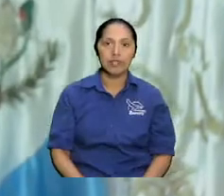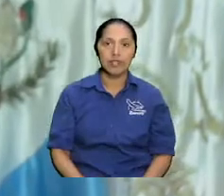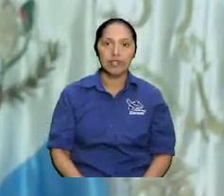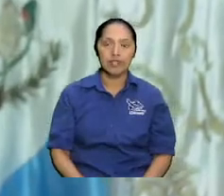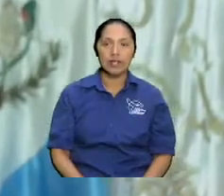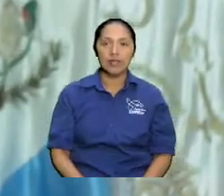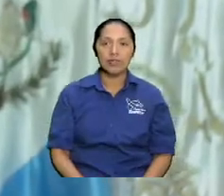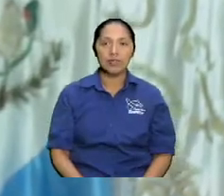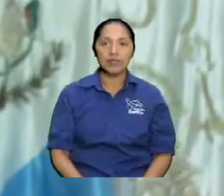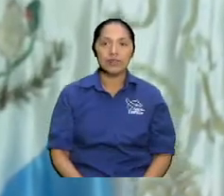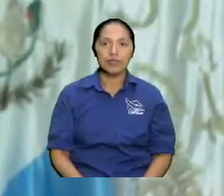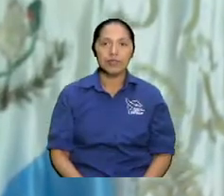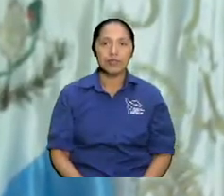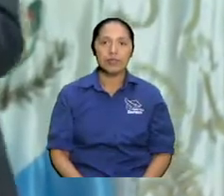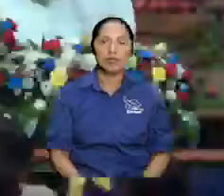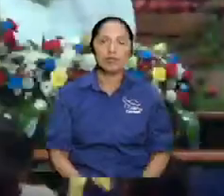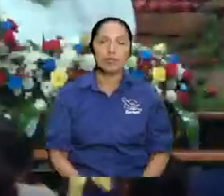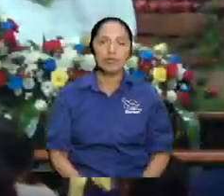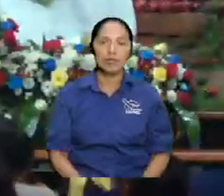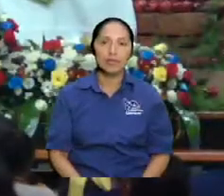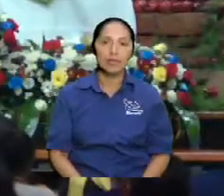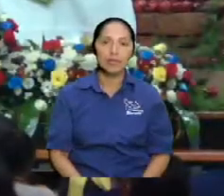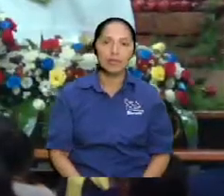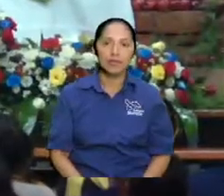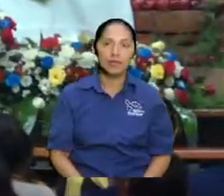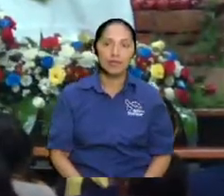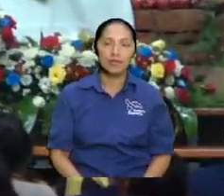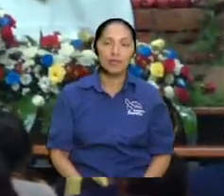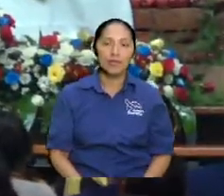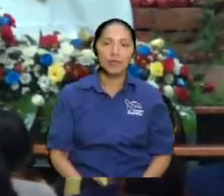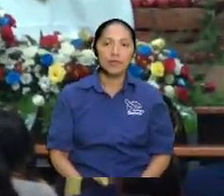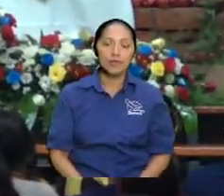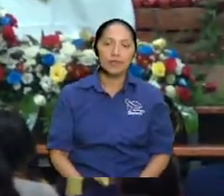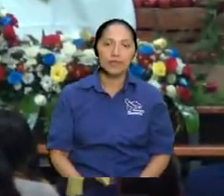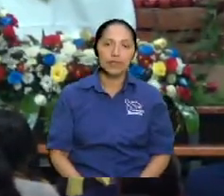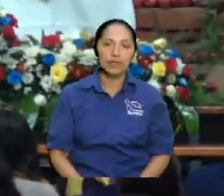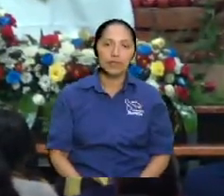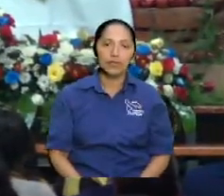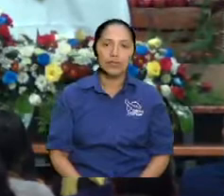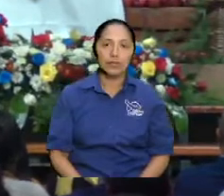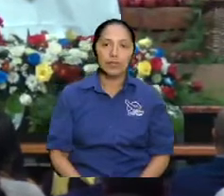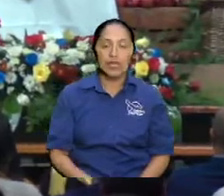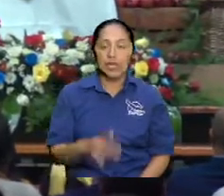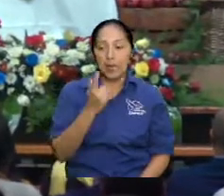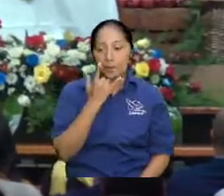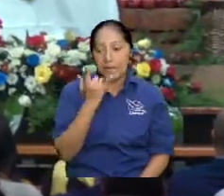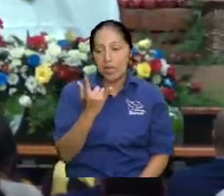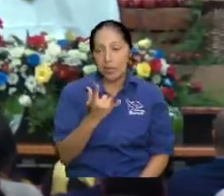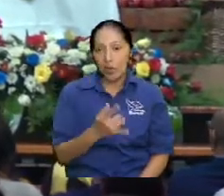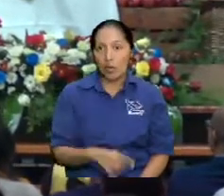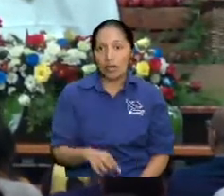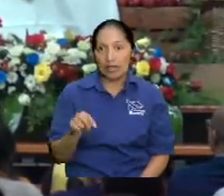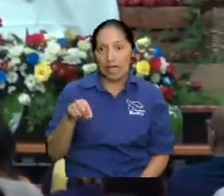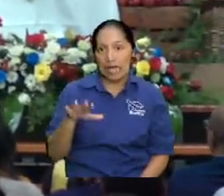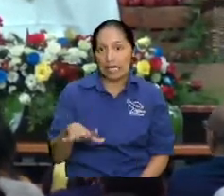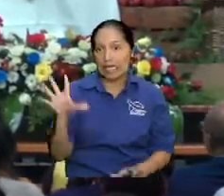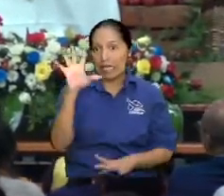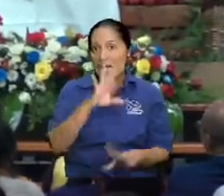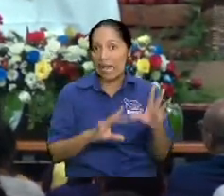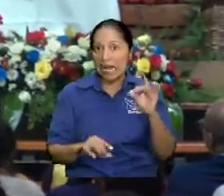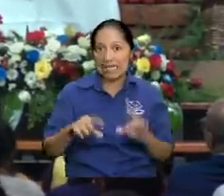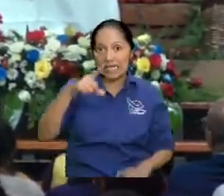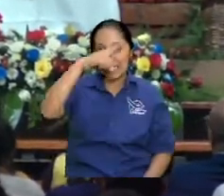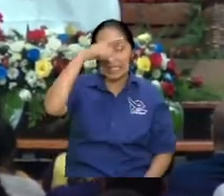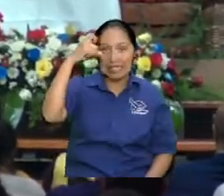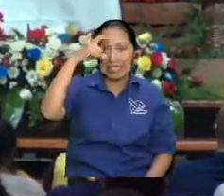preaprobadas porque usted es aquí. Usted sabe, mentira, lo quieren fastidiar. Pero bueno, esa es otra cosa. Pero, hermanos, perdonen los que trabajan en tarjetas de crédito. Hagan ustedes como